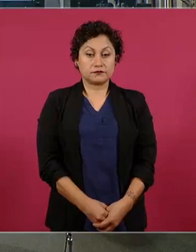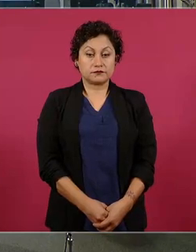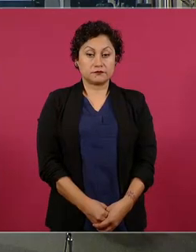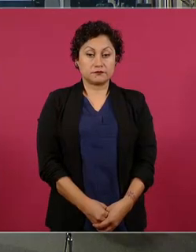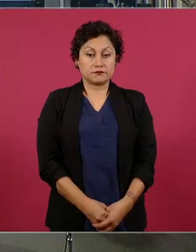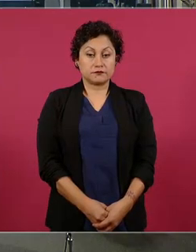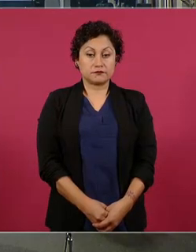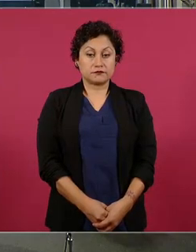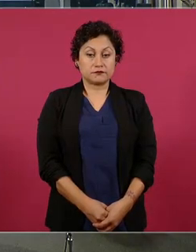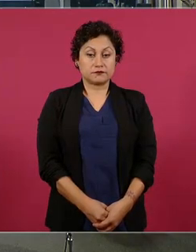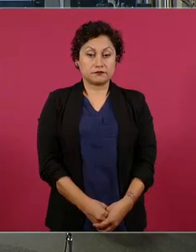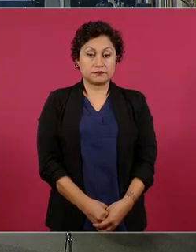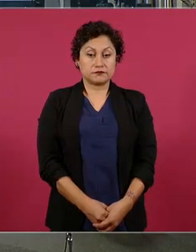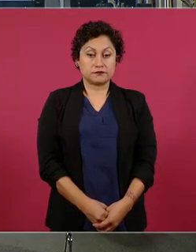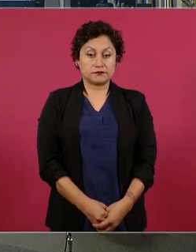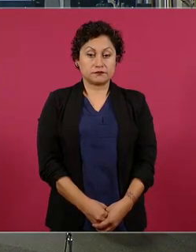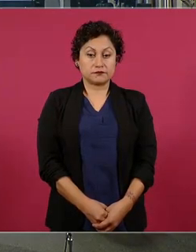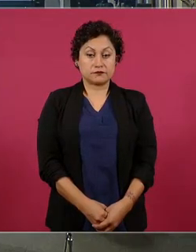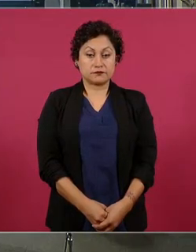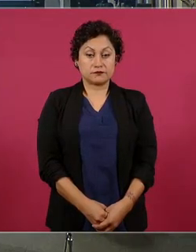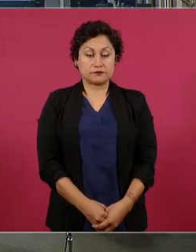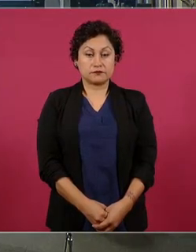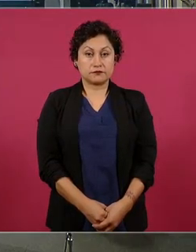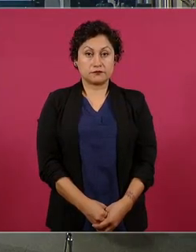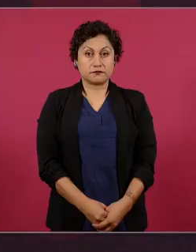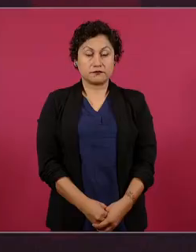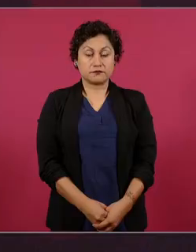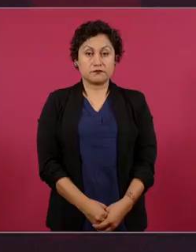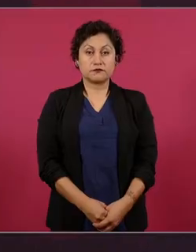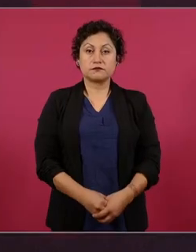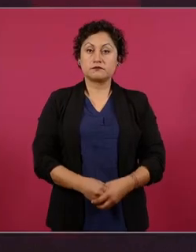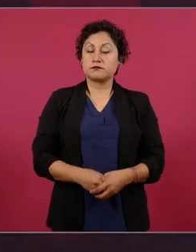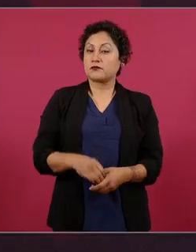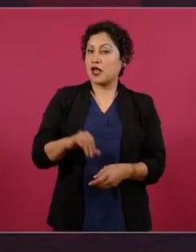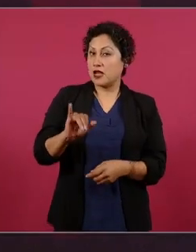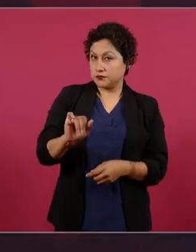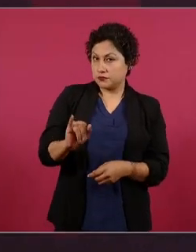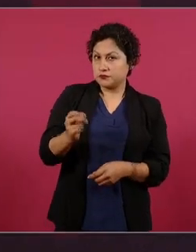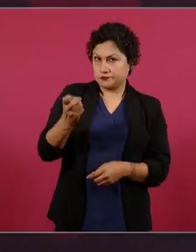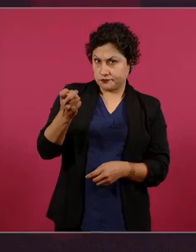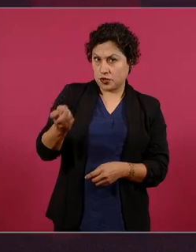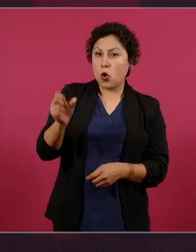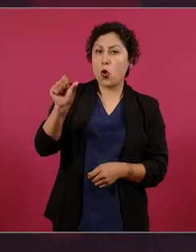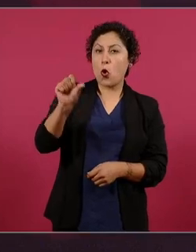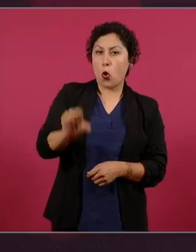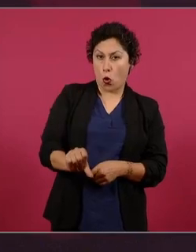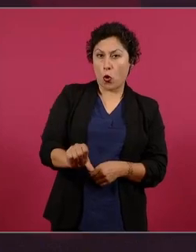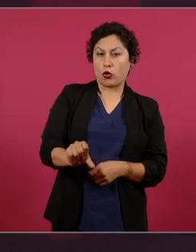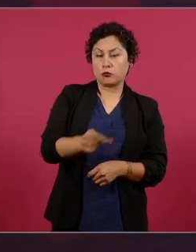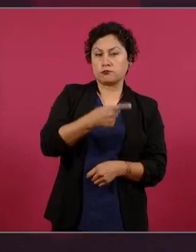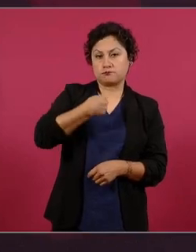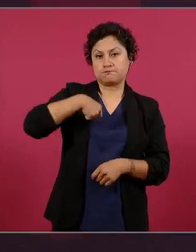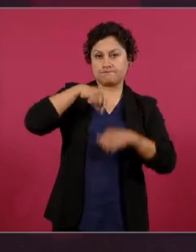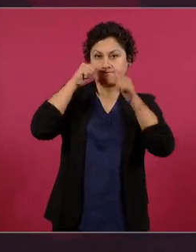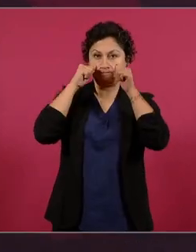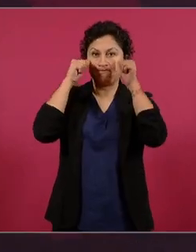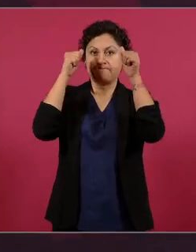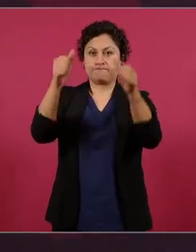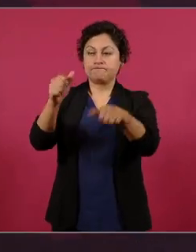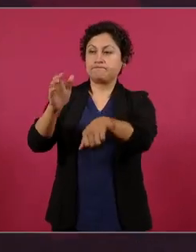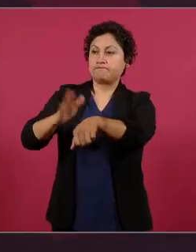fueron destrozados. Discúlpeme la intervención, presidente. Sí, eso vamos a verlo hoy. Le vamos a pedir a la secretaria de